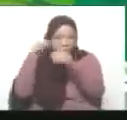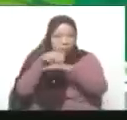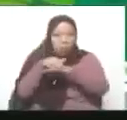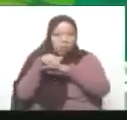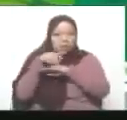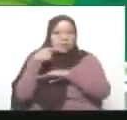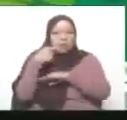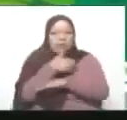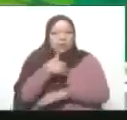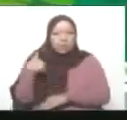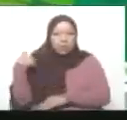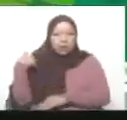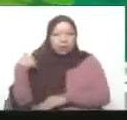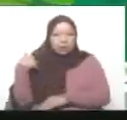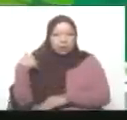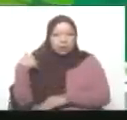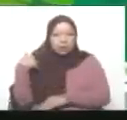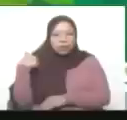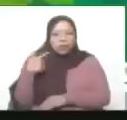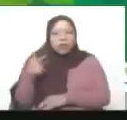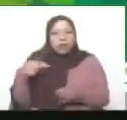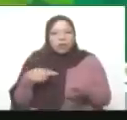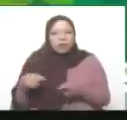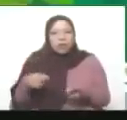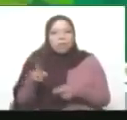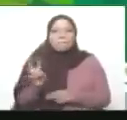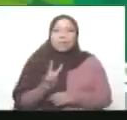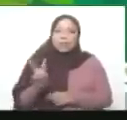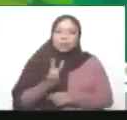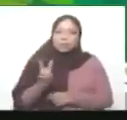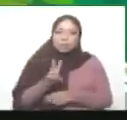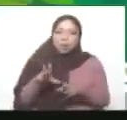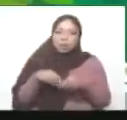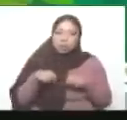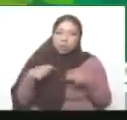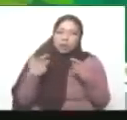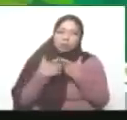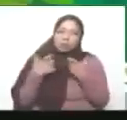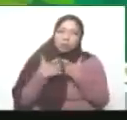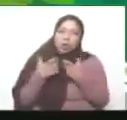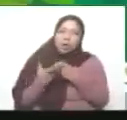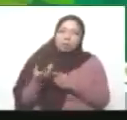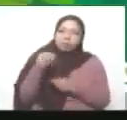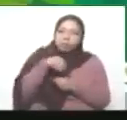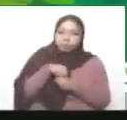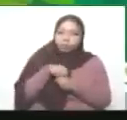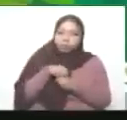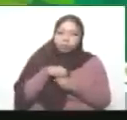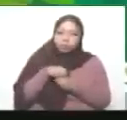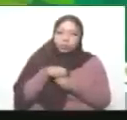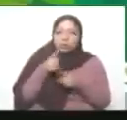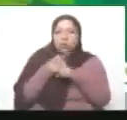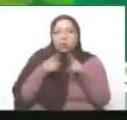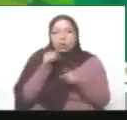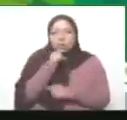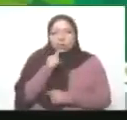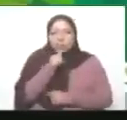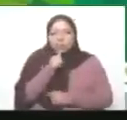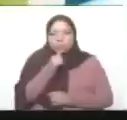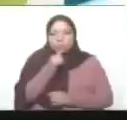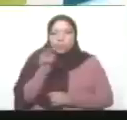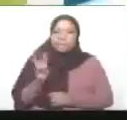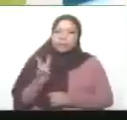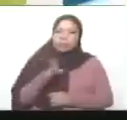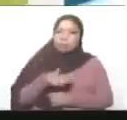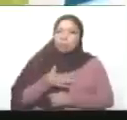británica para entonces que Venezuela asumida en una guerra civil interna autodestruyéndose Venezuela